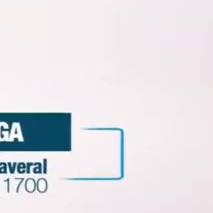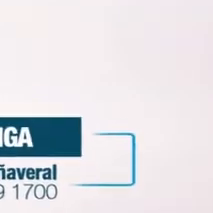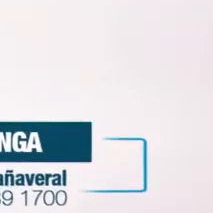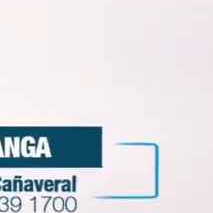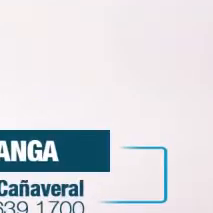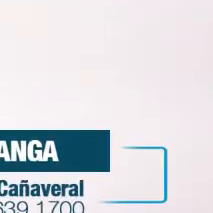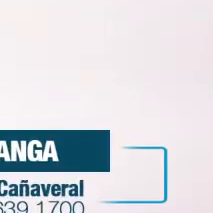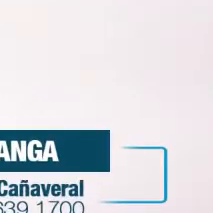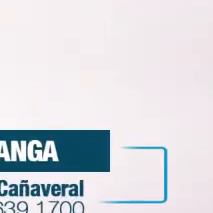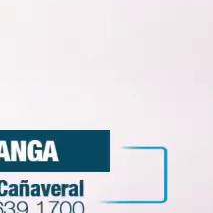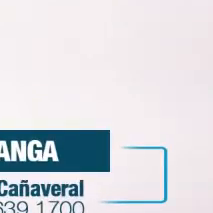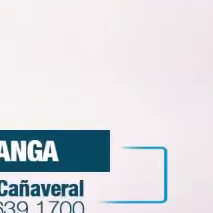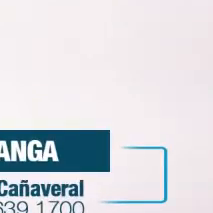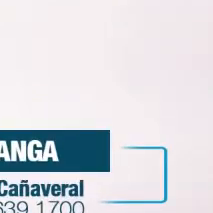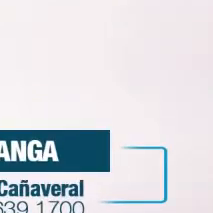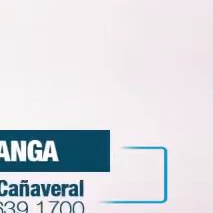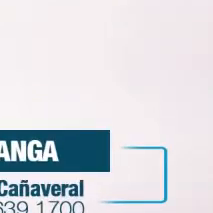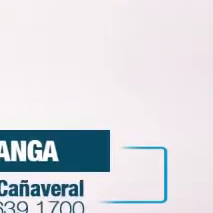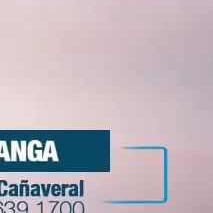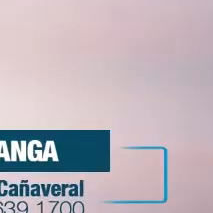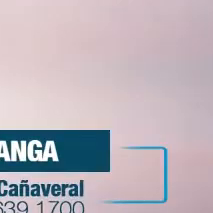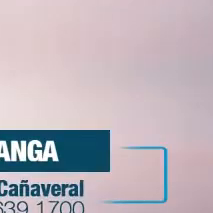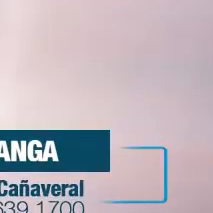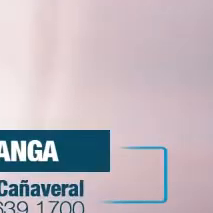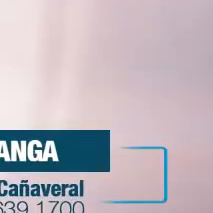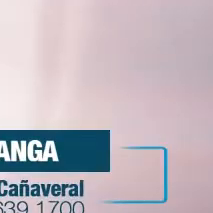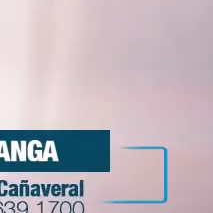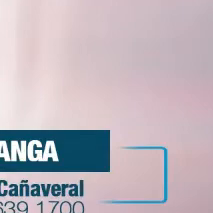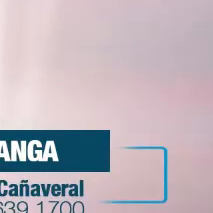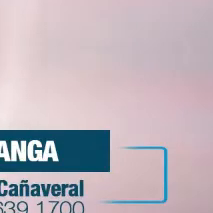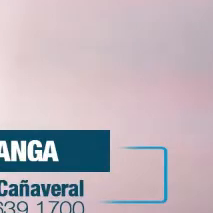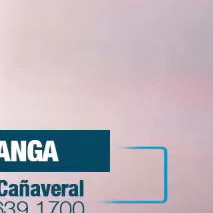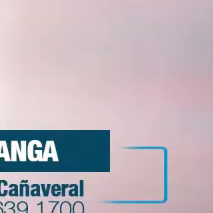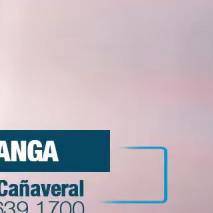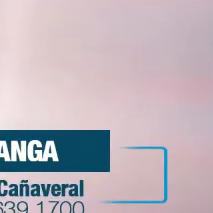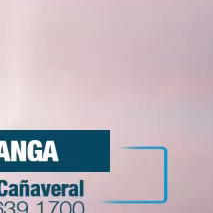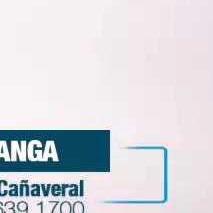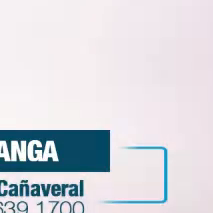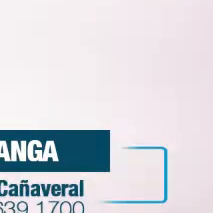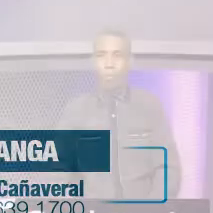Crom Bucaramanga y Barranca Bermeja, su sonrisa saltará a la vista. Crom Ortodoncia Moderna.